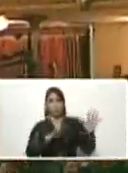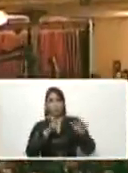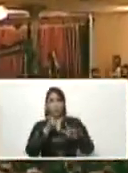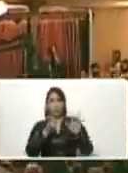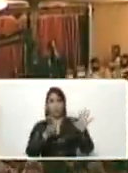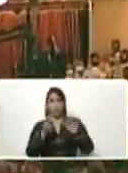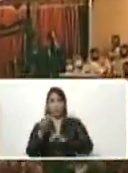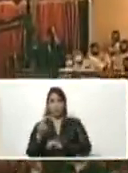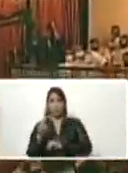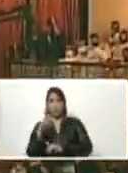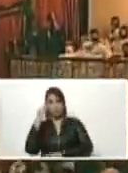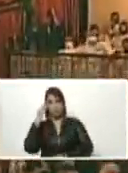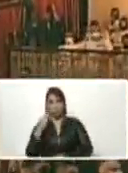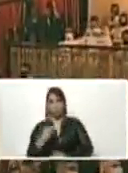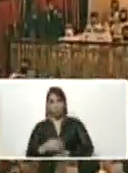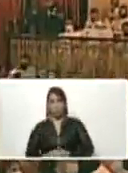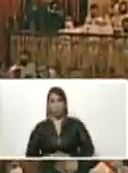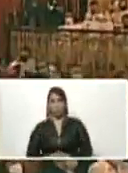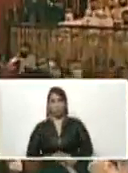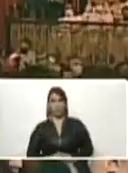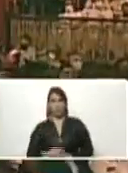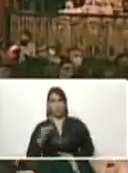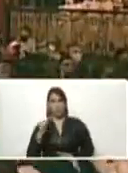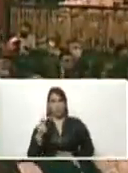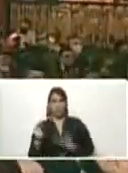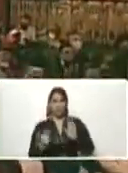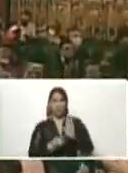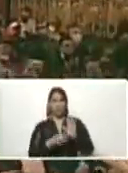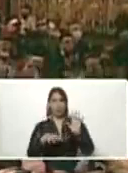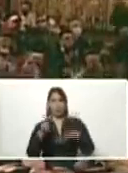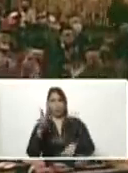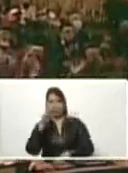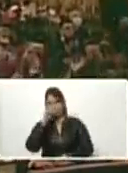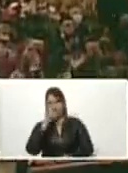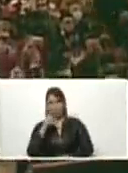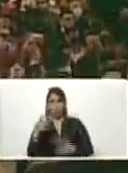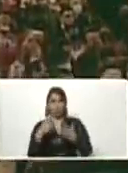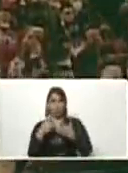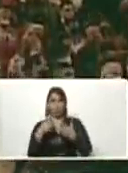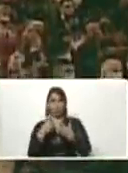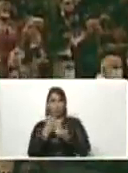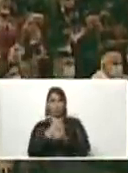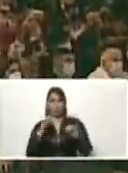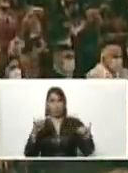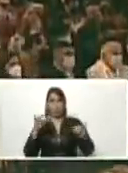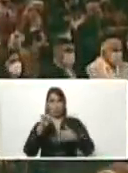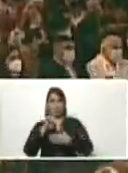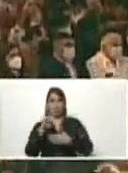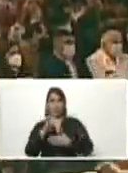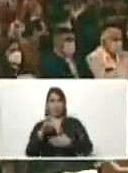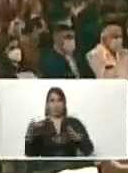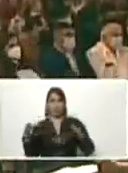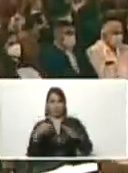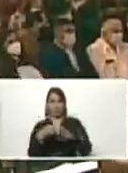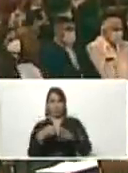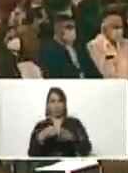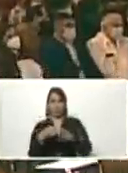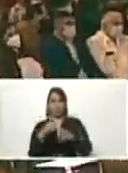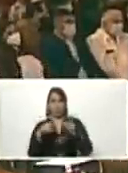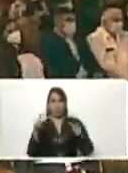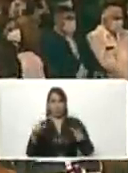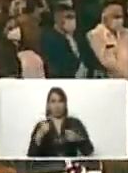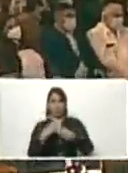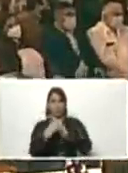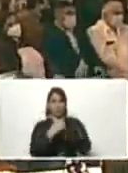2.971 soldados. Por primera vez en los 12 años de la Guerra de Independencia de América, se reúnen combatientes